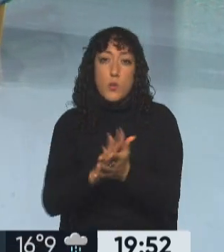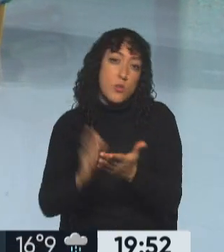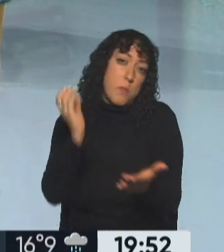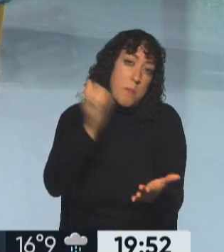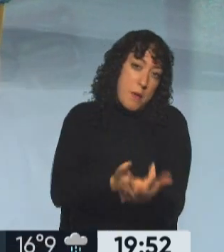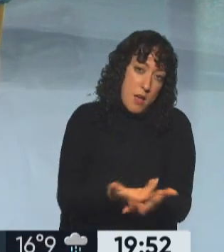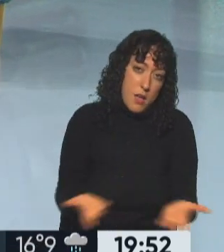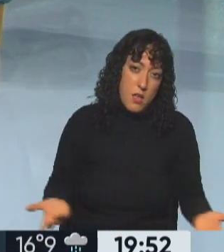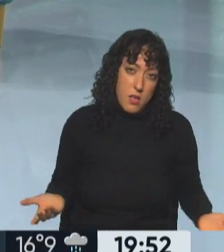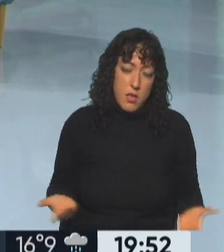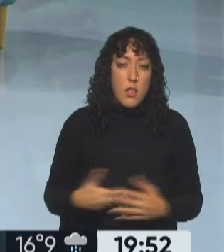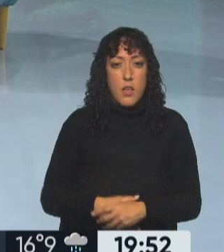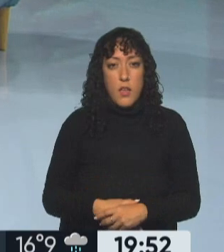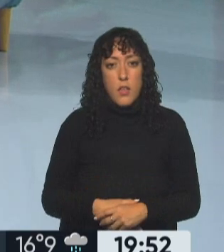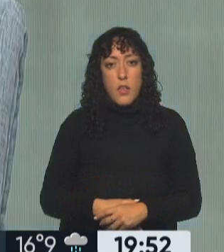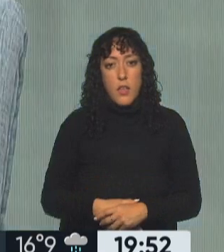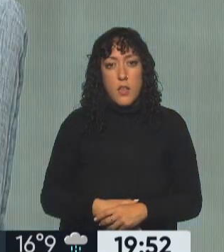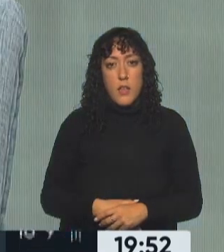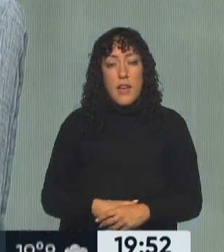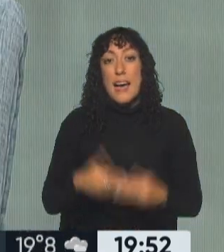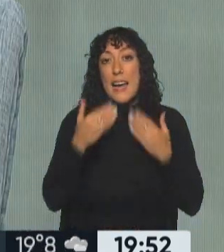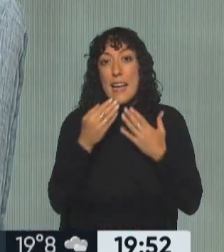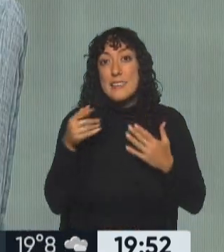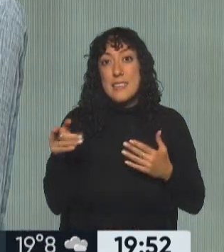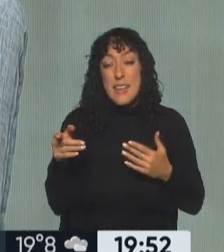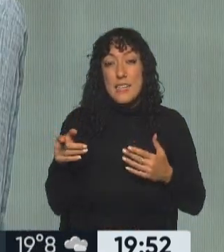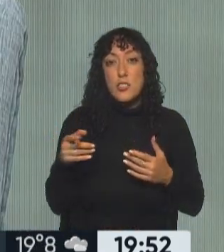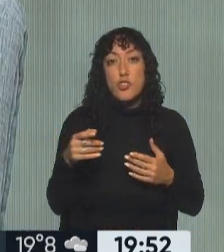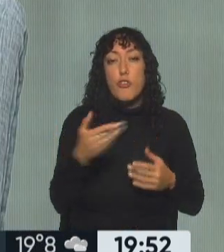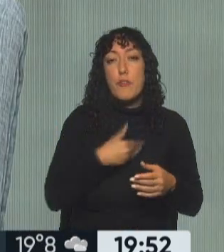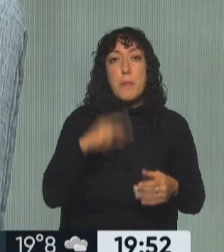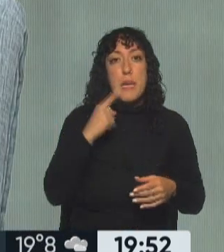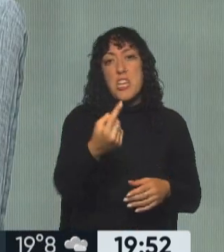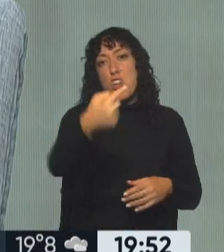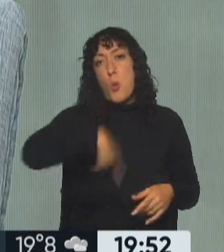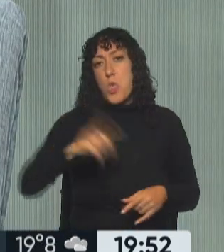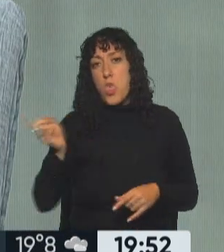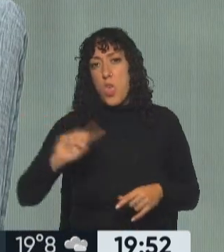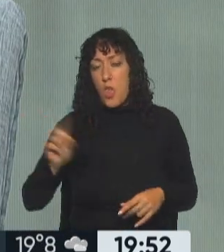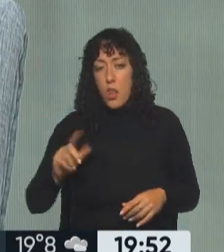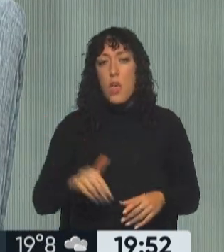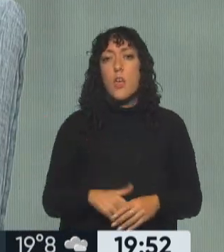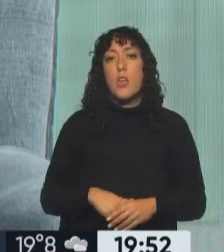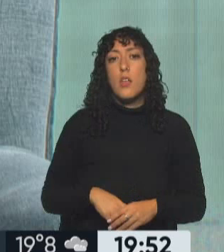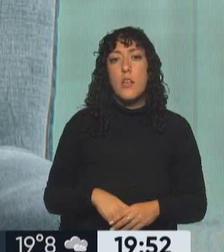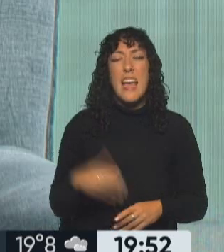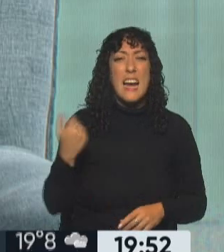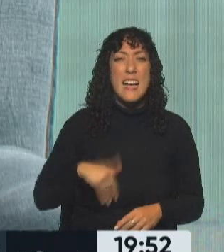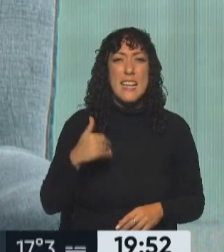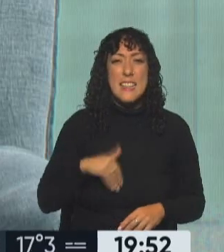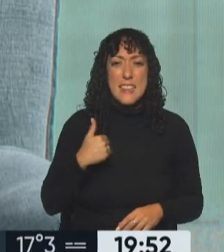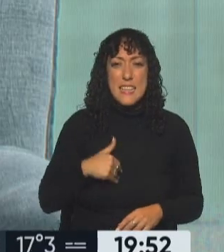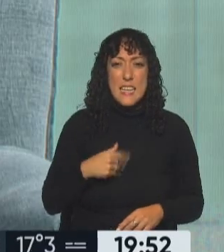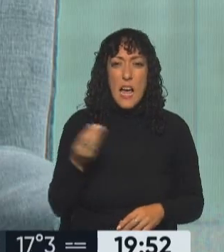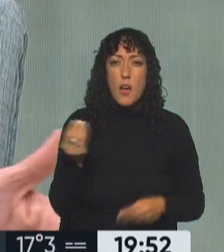un préstamo. Es cierto que eso evitó que el fondo tuviera que venir, salió el fondo de su... ¿Y a Argentina le empataron